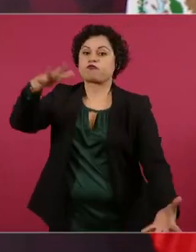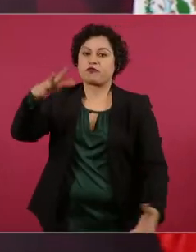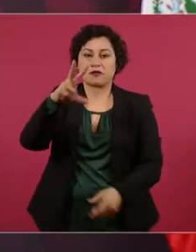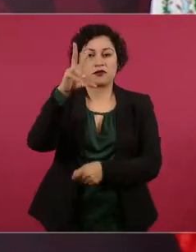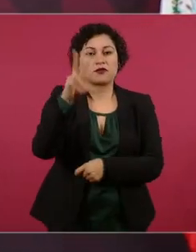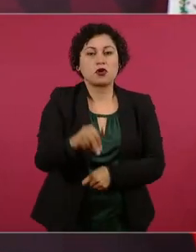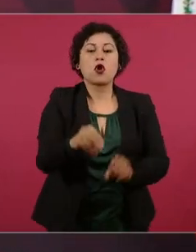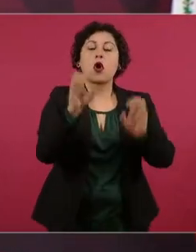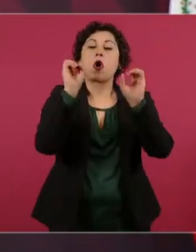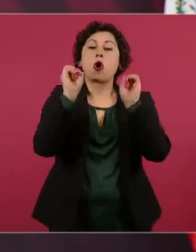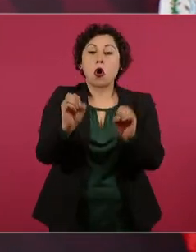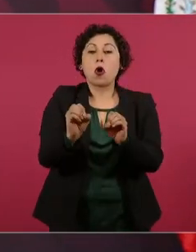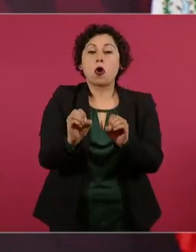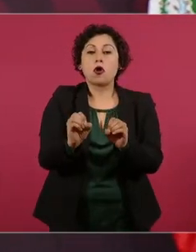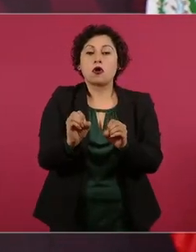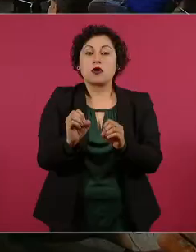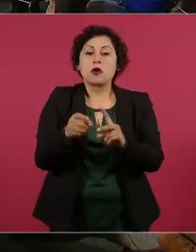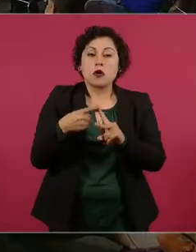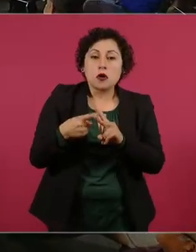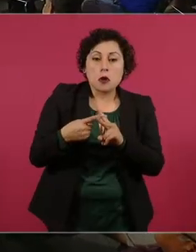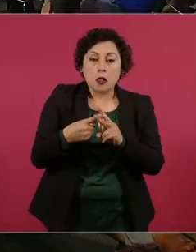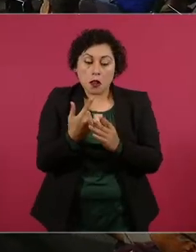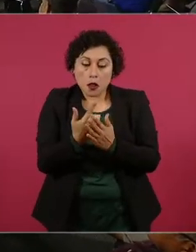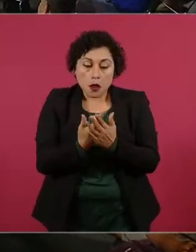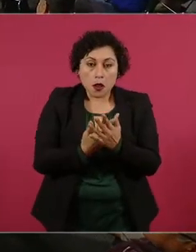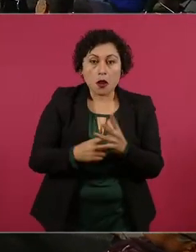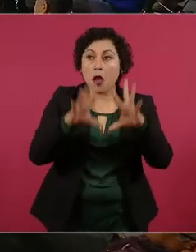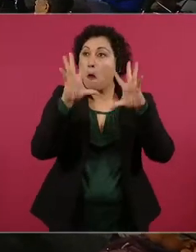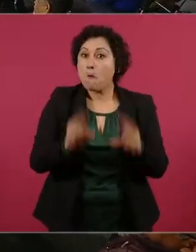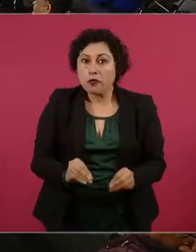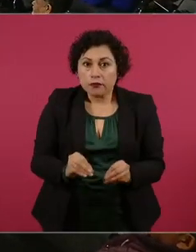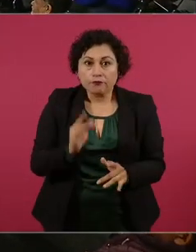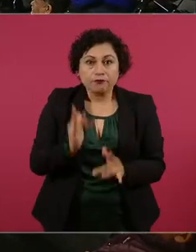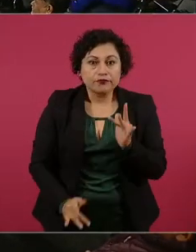¿Quieren ver cómo le hacían? ¿No tienes ahí?